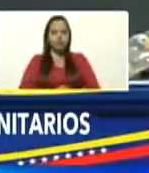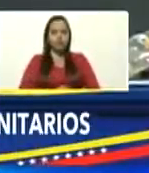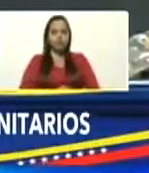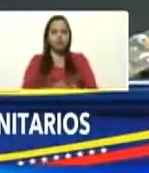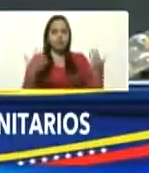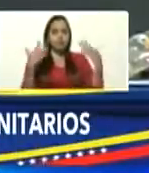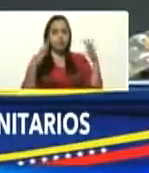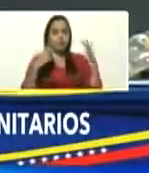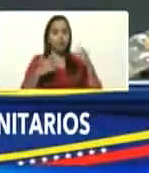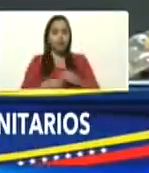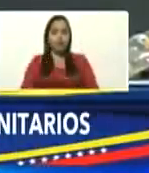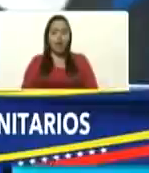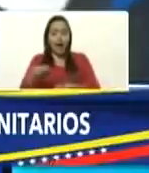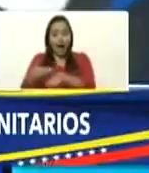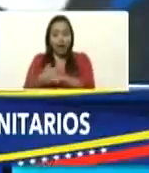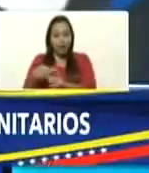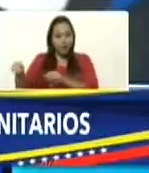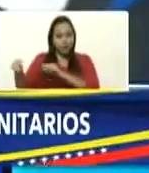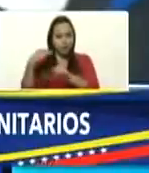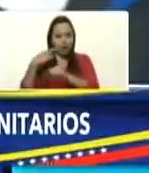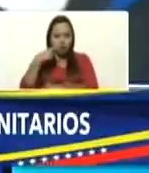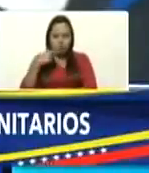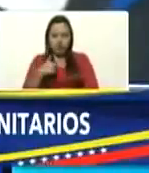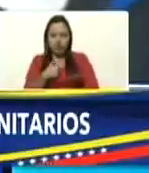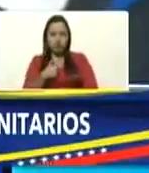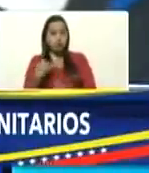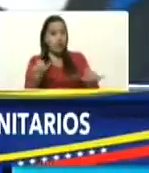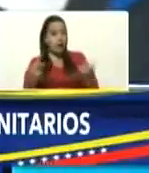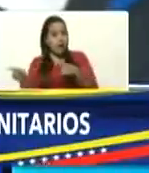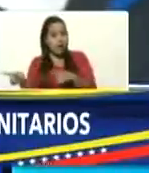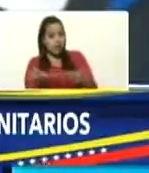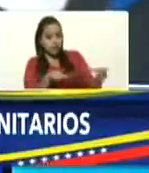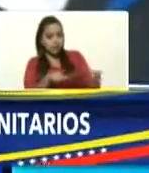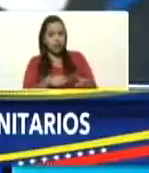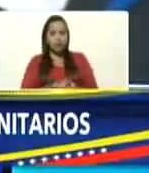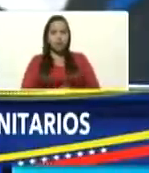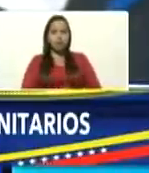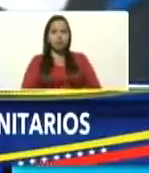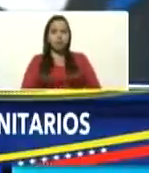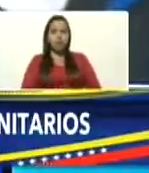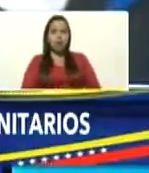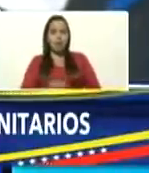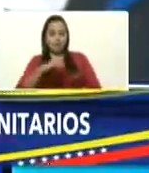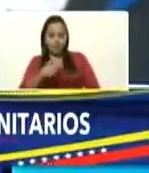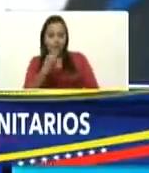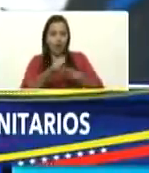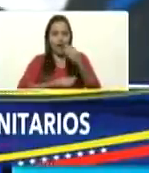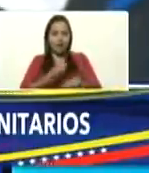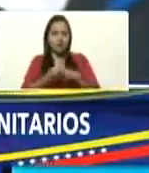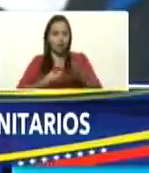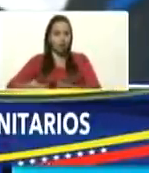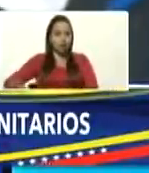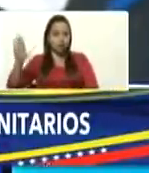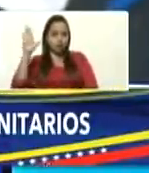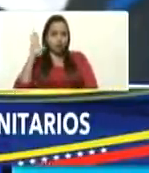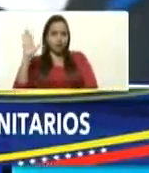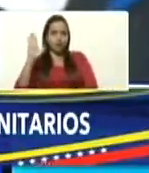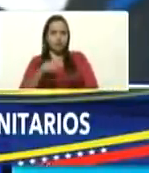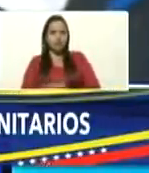Y él me dijo, estamos listos para proceder a la